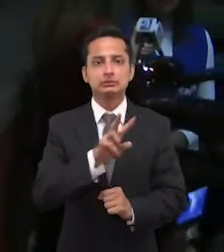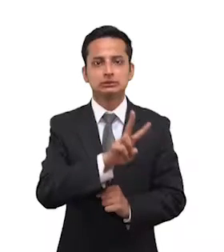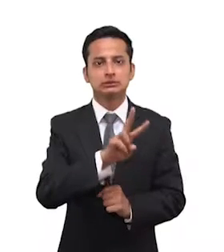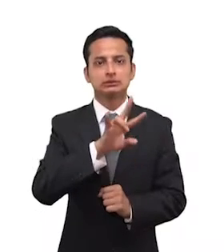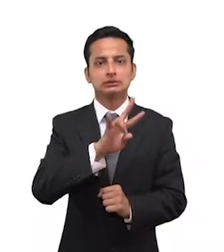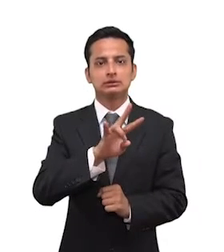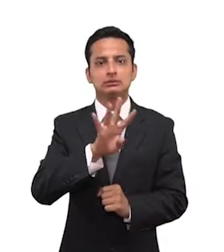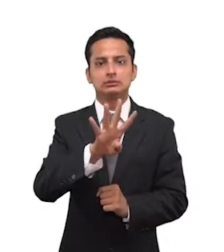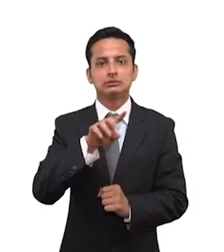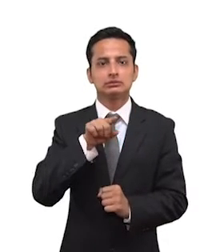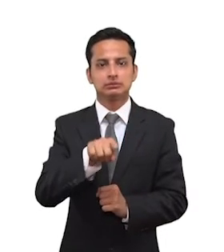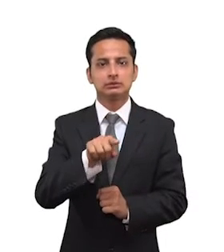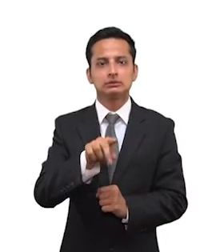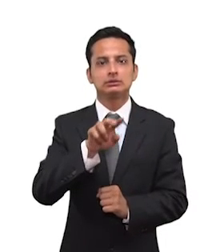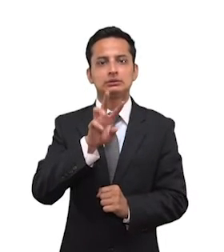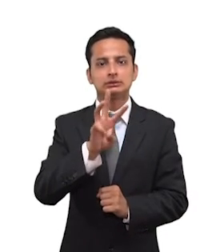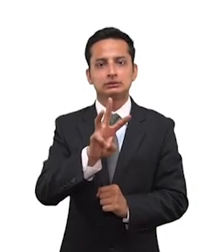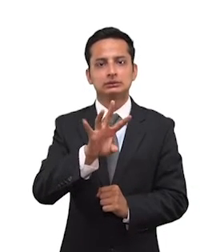a los